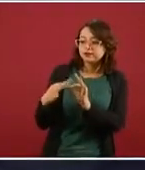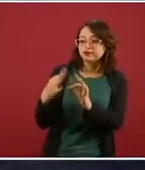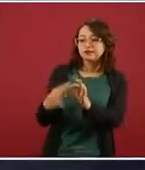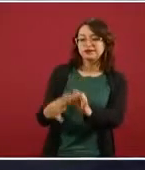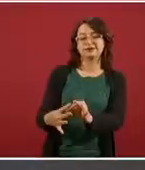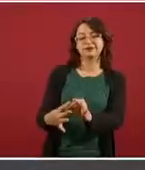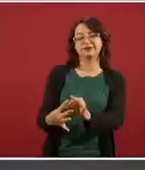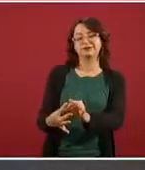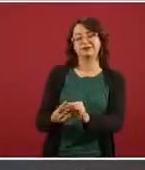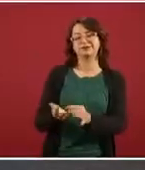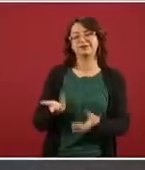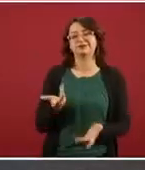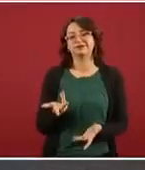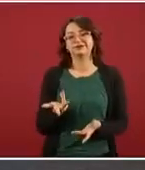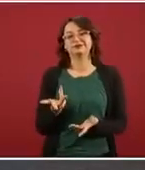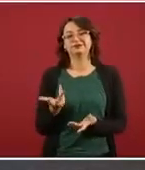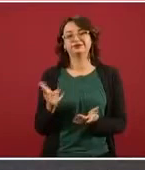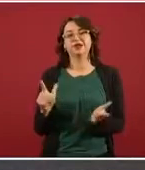de